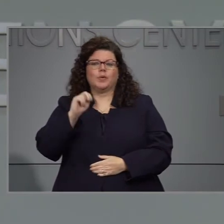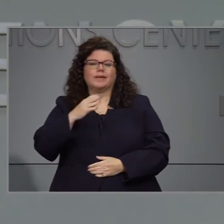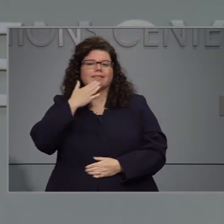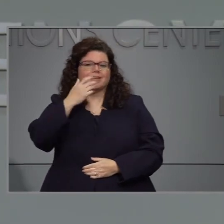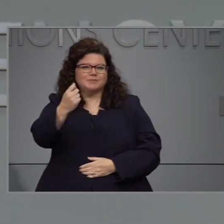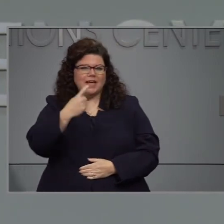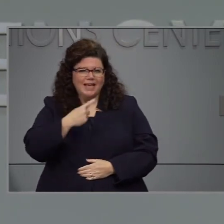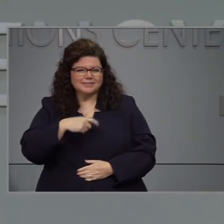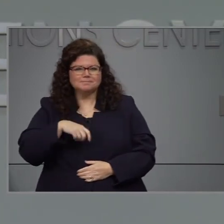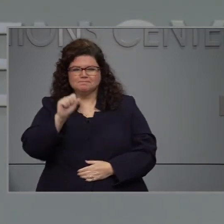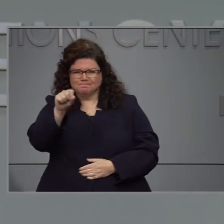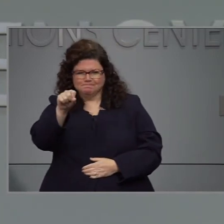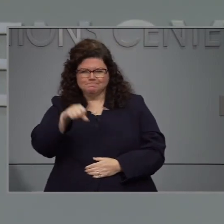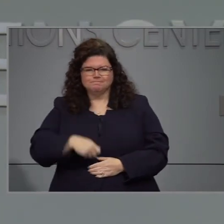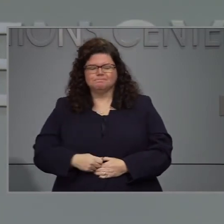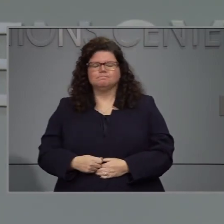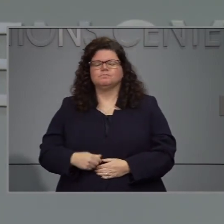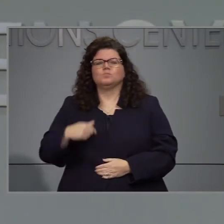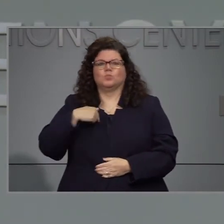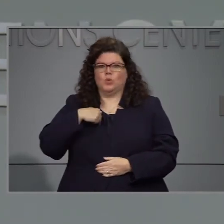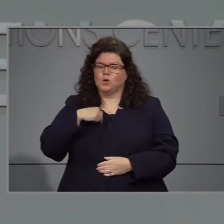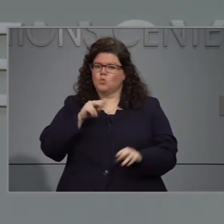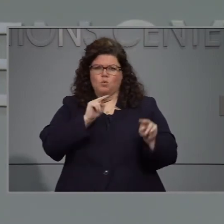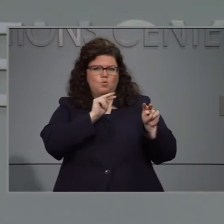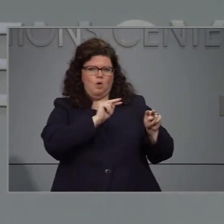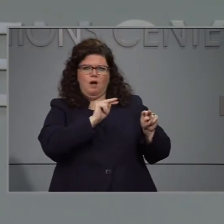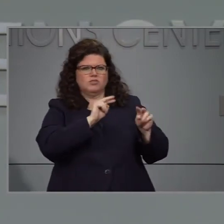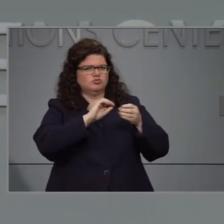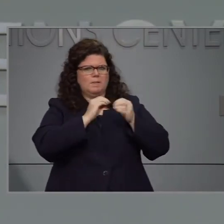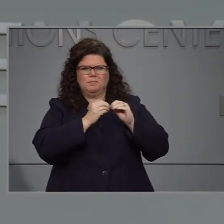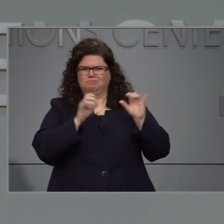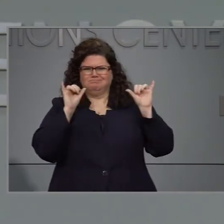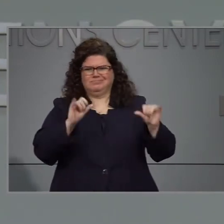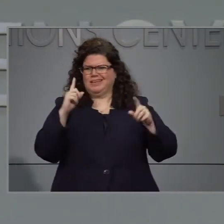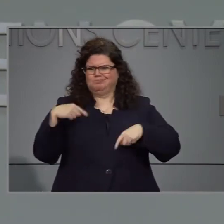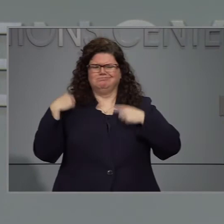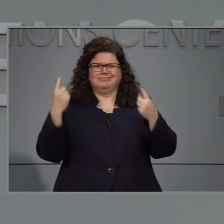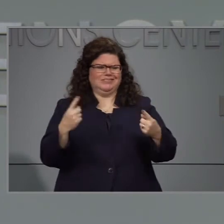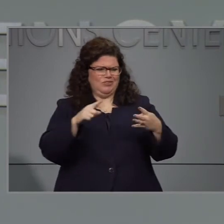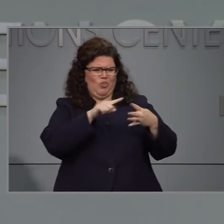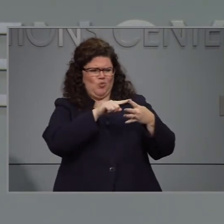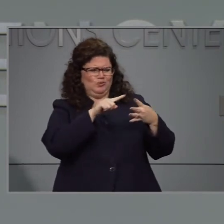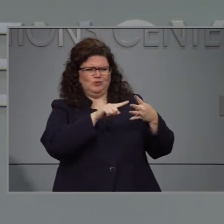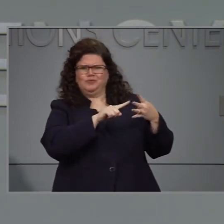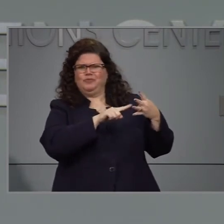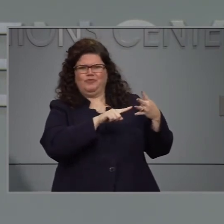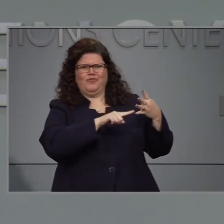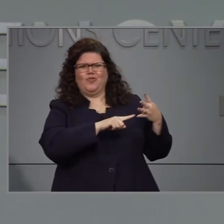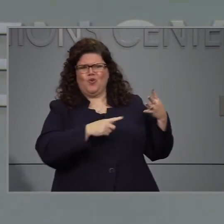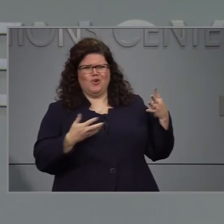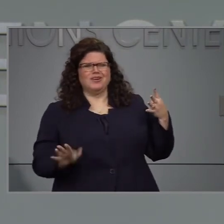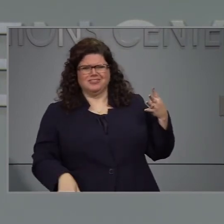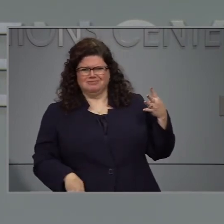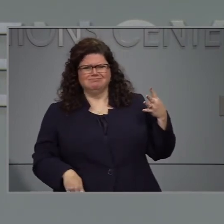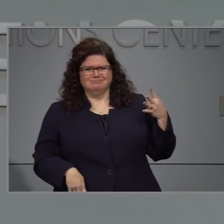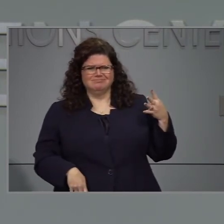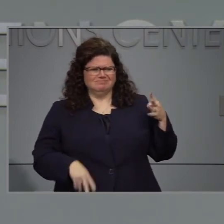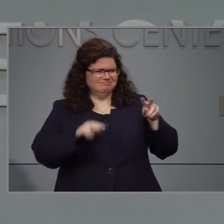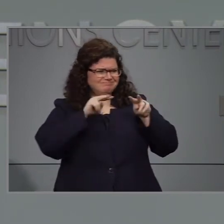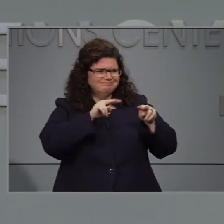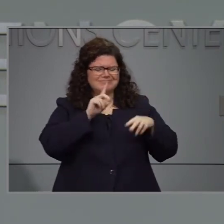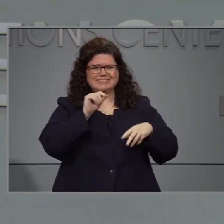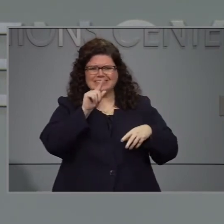Duan, gracias por la pregunta. Vamos a continuar observando las 4 métricas que hemos